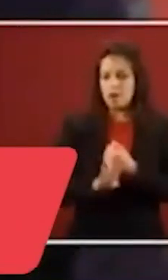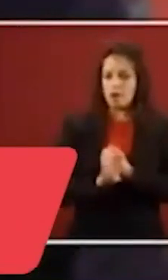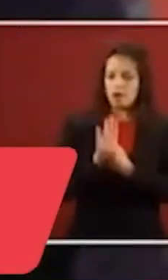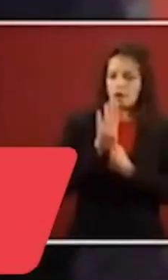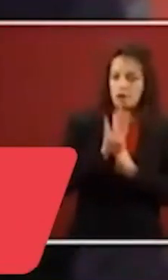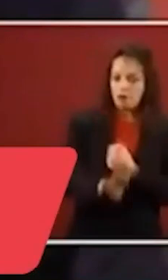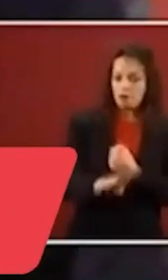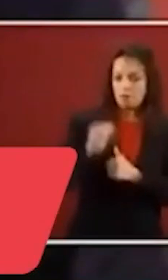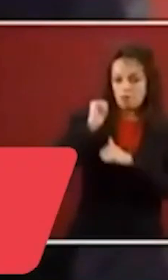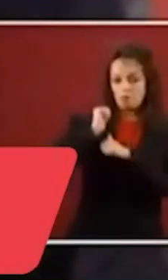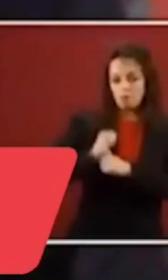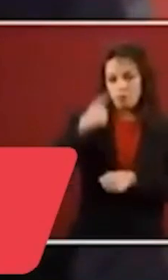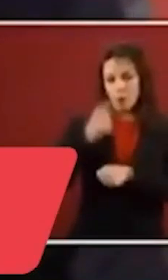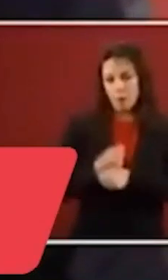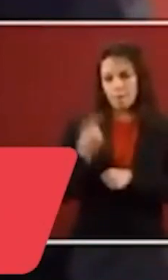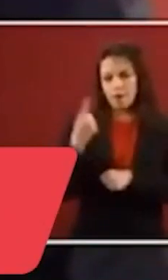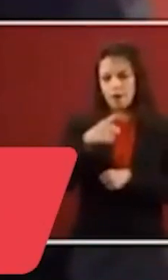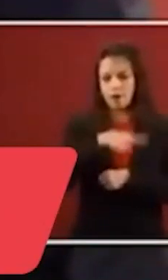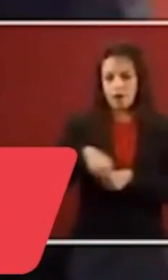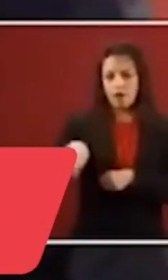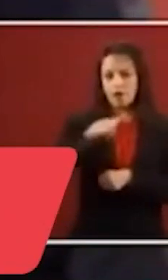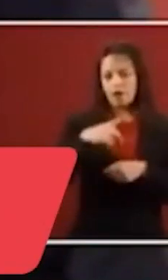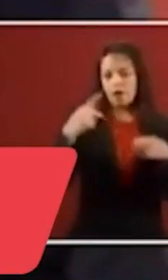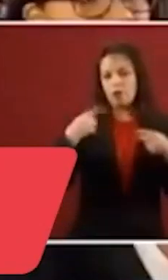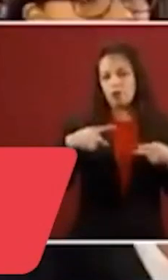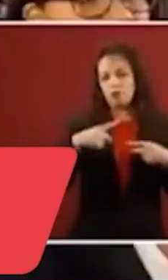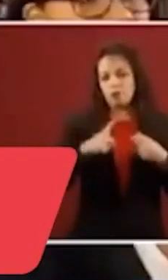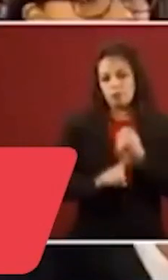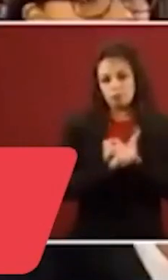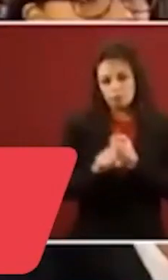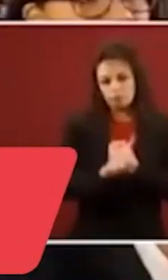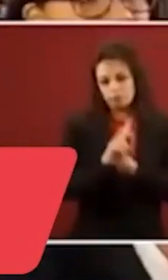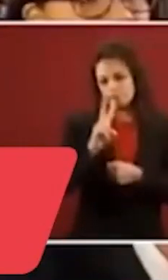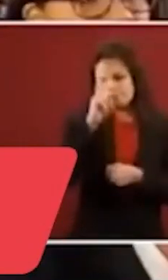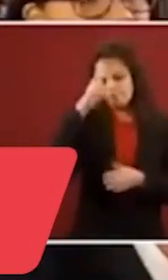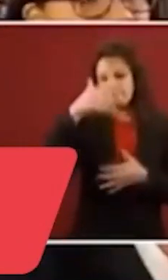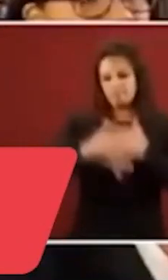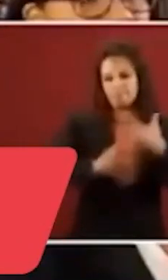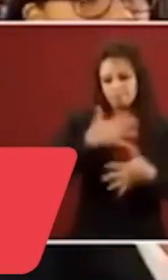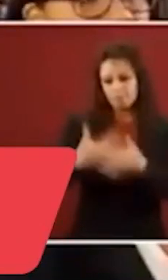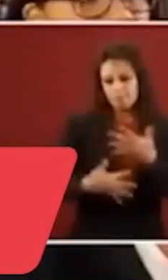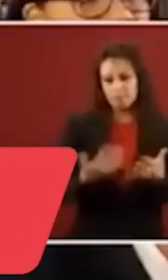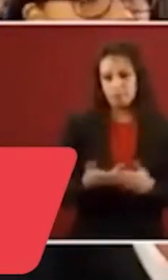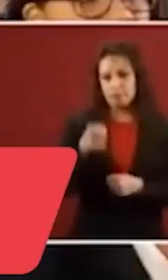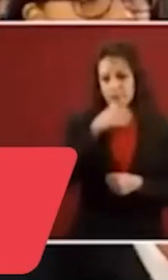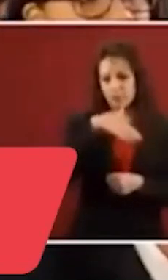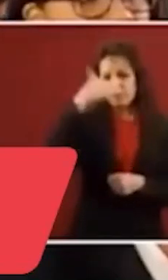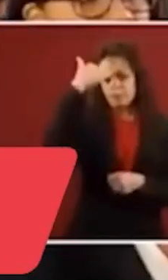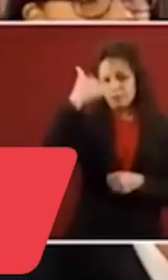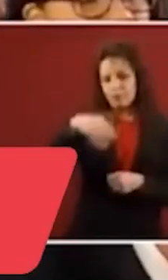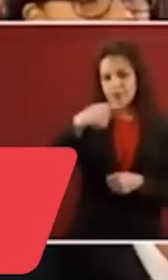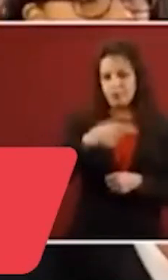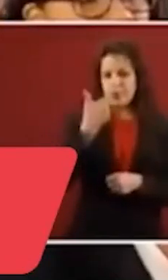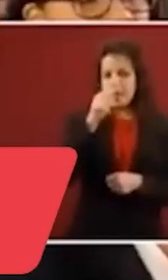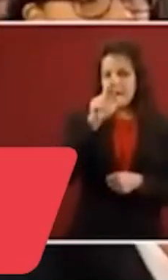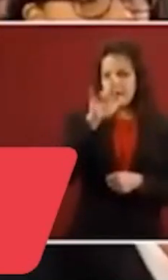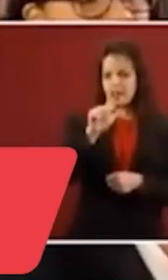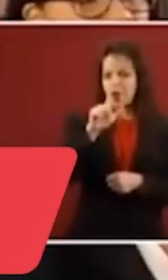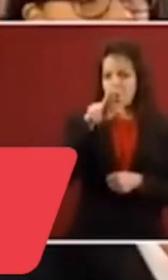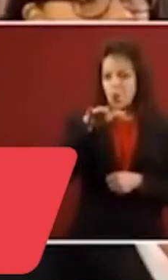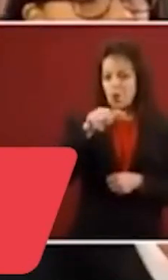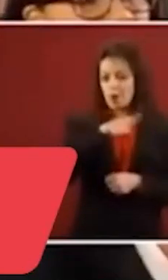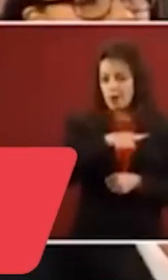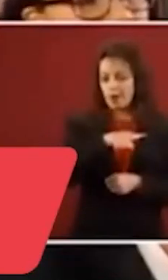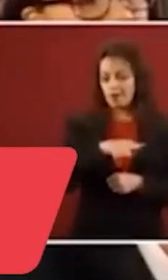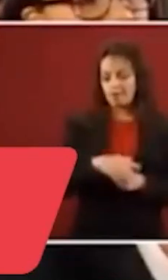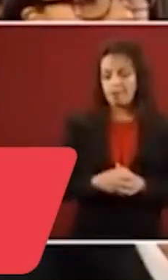no es importante, a él no le importa en absoluto la salud del mexicano y de la mexicana, porque él evidentemente ni siquiera tiene